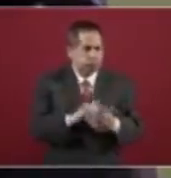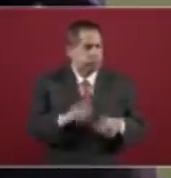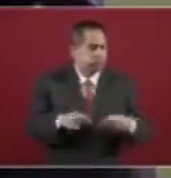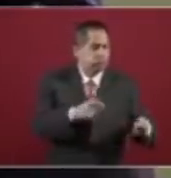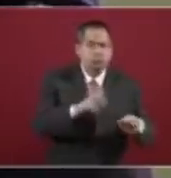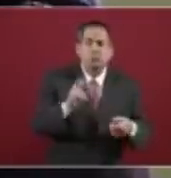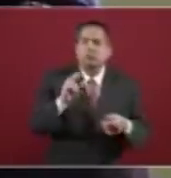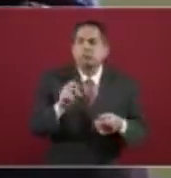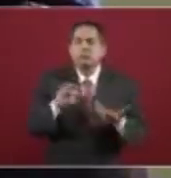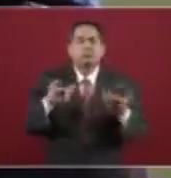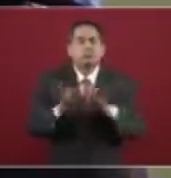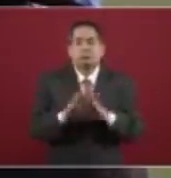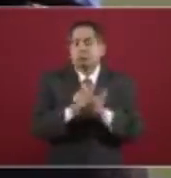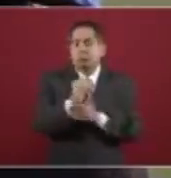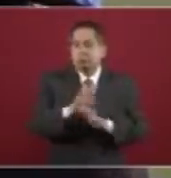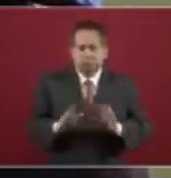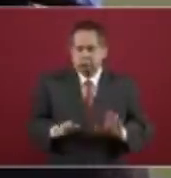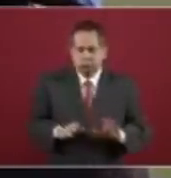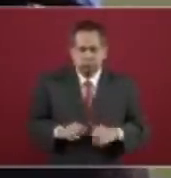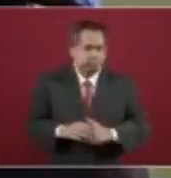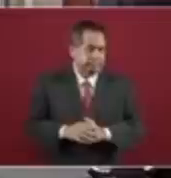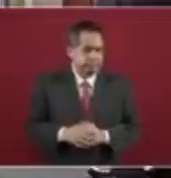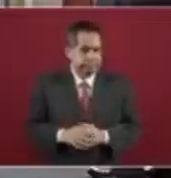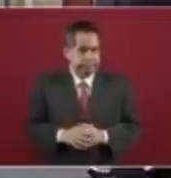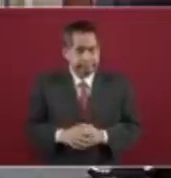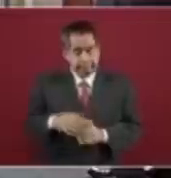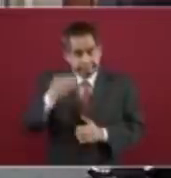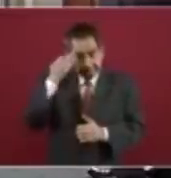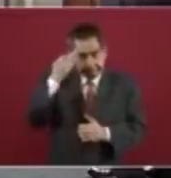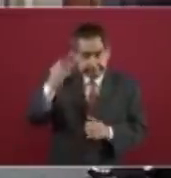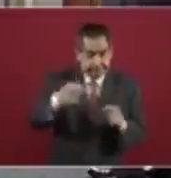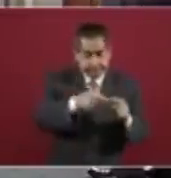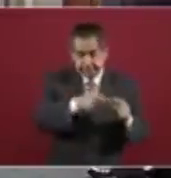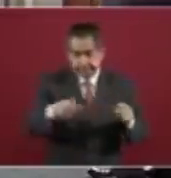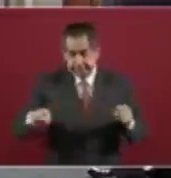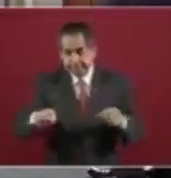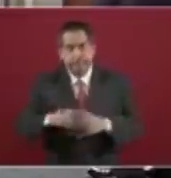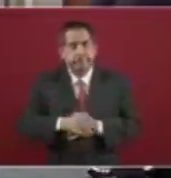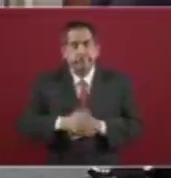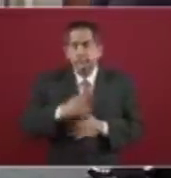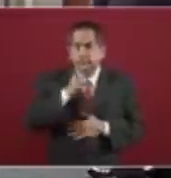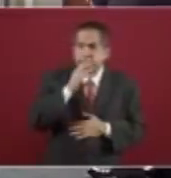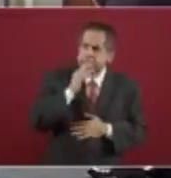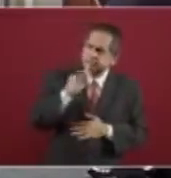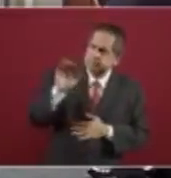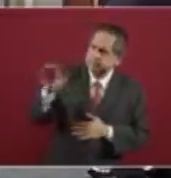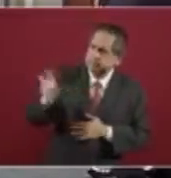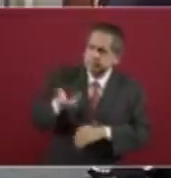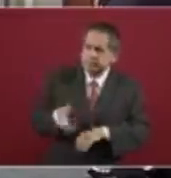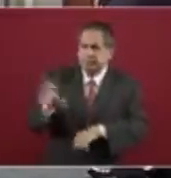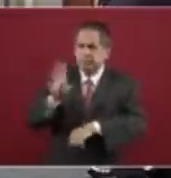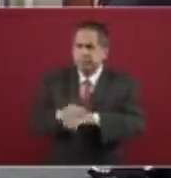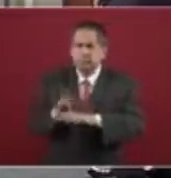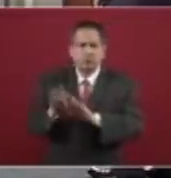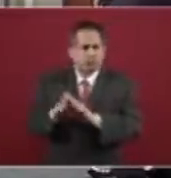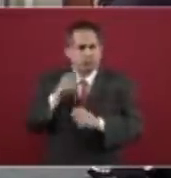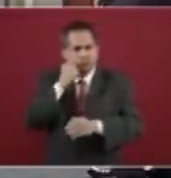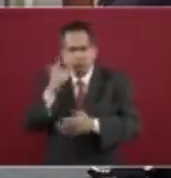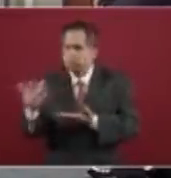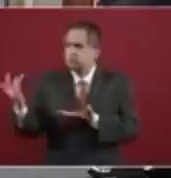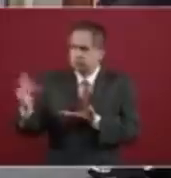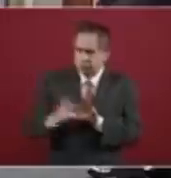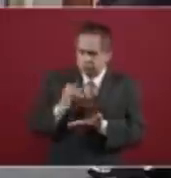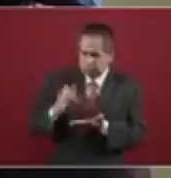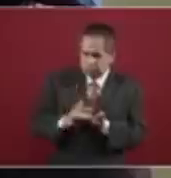cerrado. Habrá un periodo para que las madres o padres de familia soliciten el acceso a los apoyos y podrán